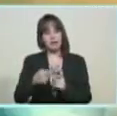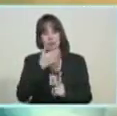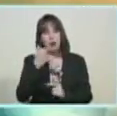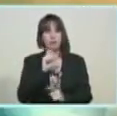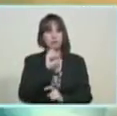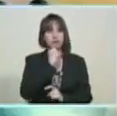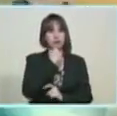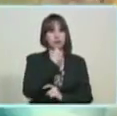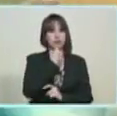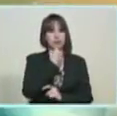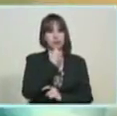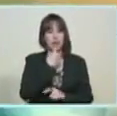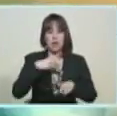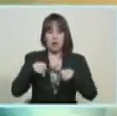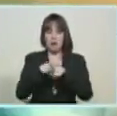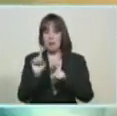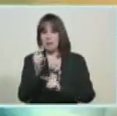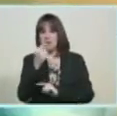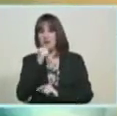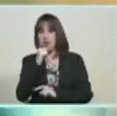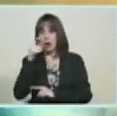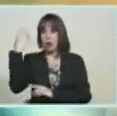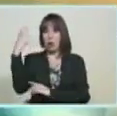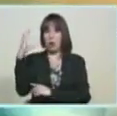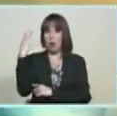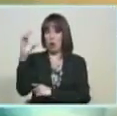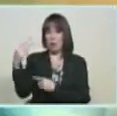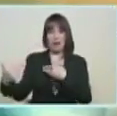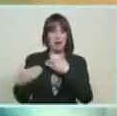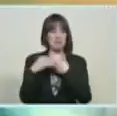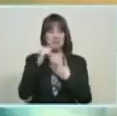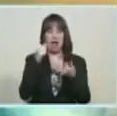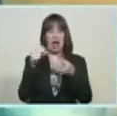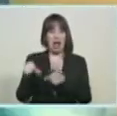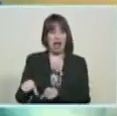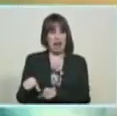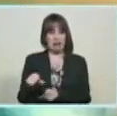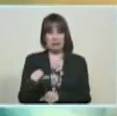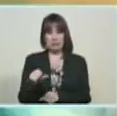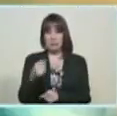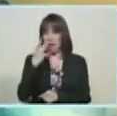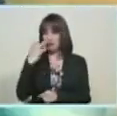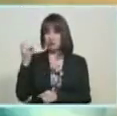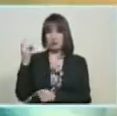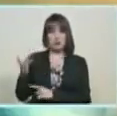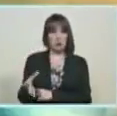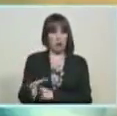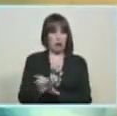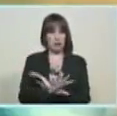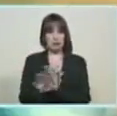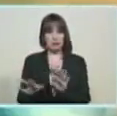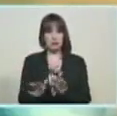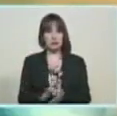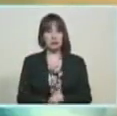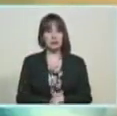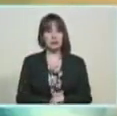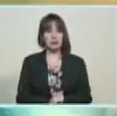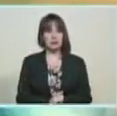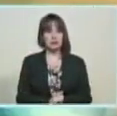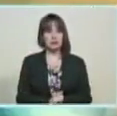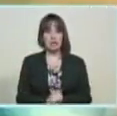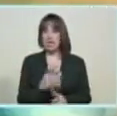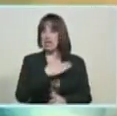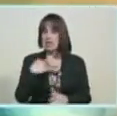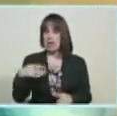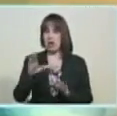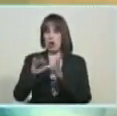En primer lugar, en Colombia. Enemigos de la patria, lacras, lacras, que quieren destruir